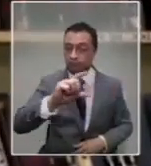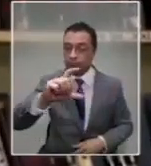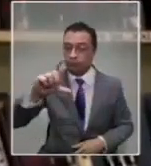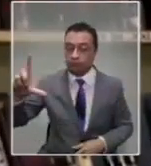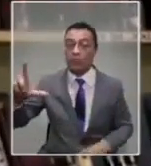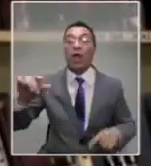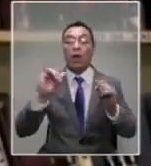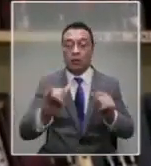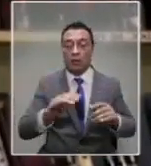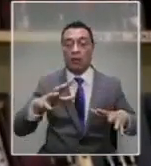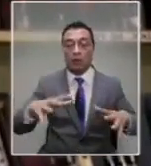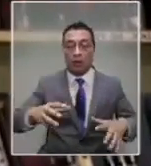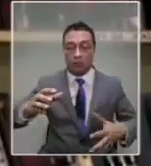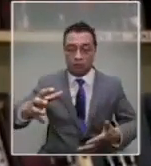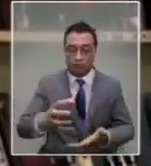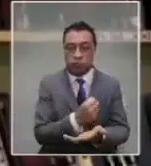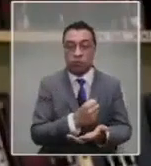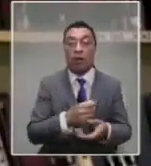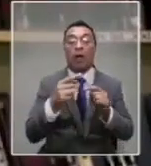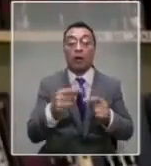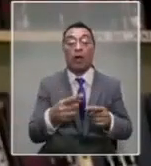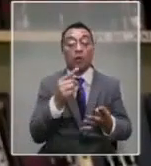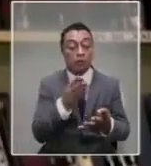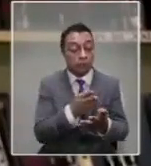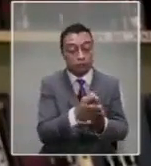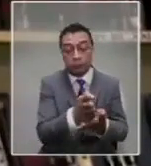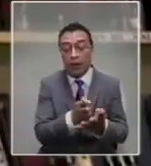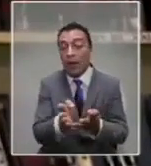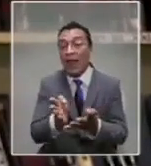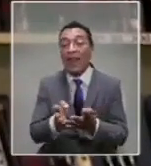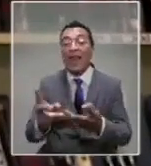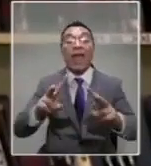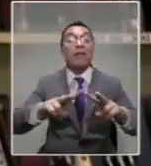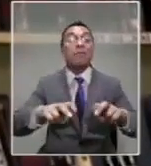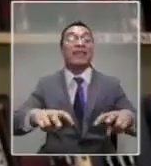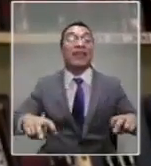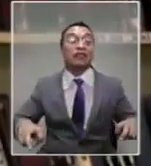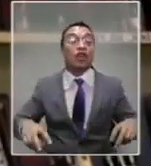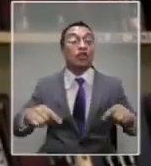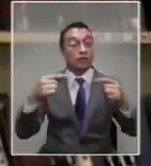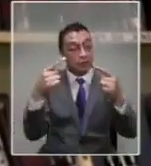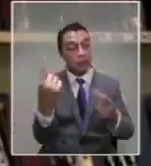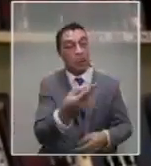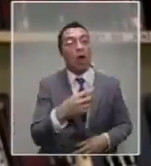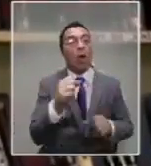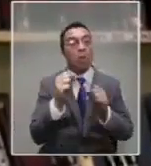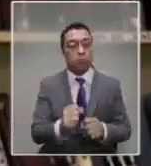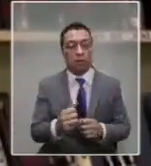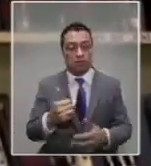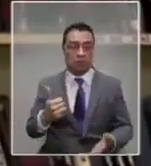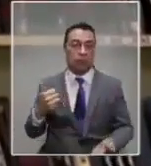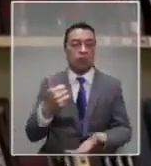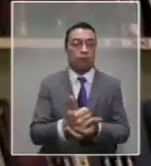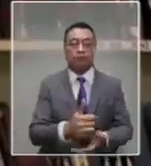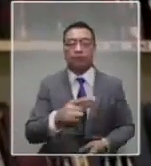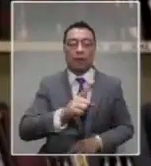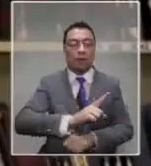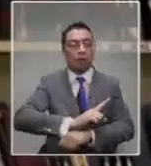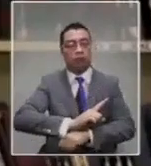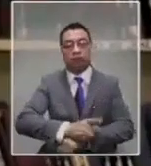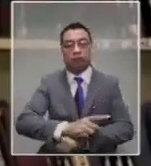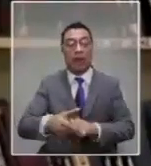largo plazo, obviamente consolidando y hacer un referente en aquellas líneas y áreas de investigación, donde nosotros podamos